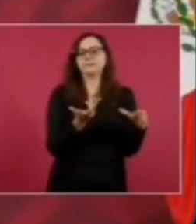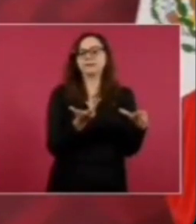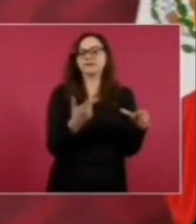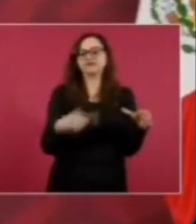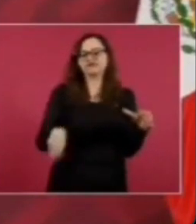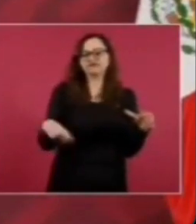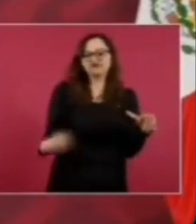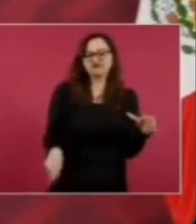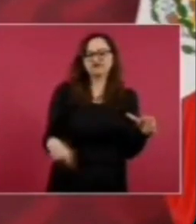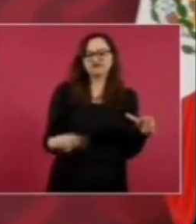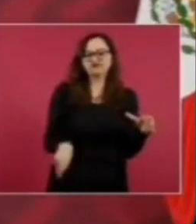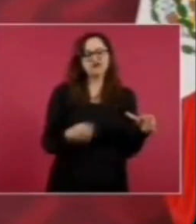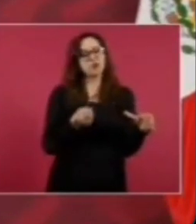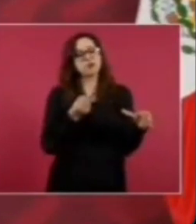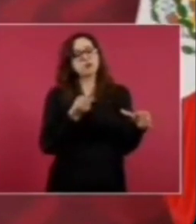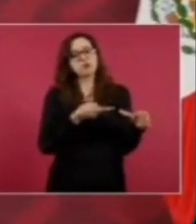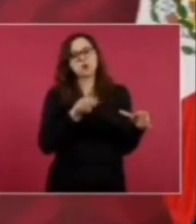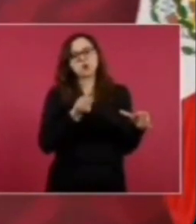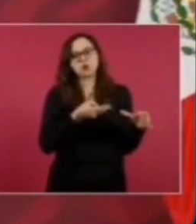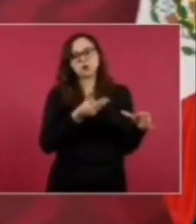la oligarquía